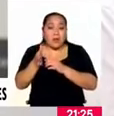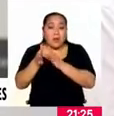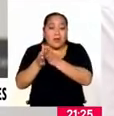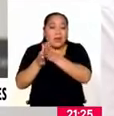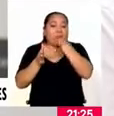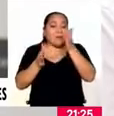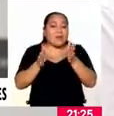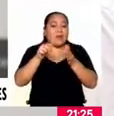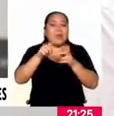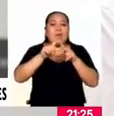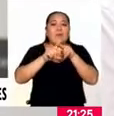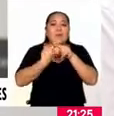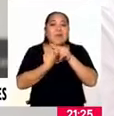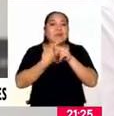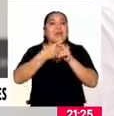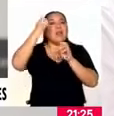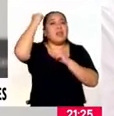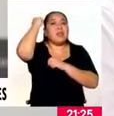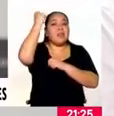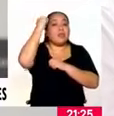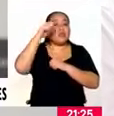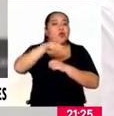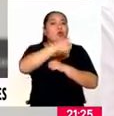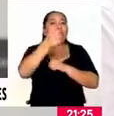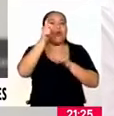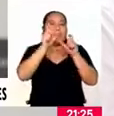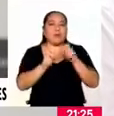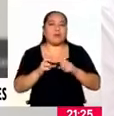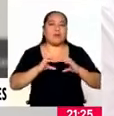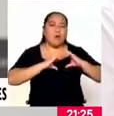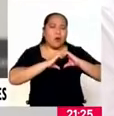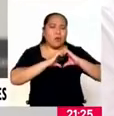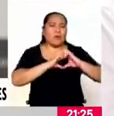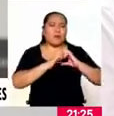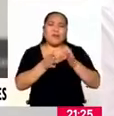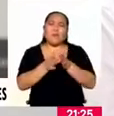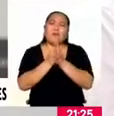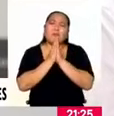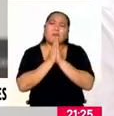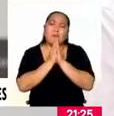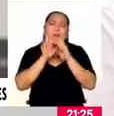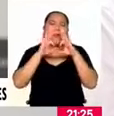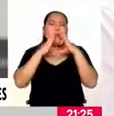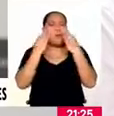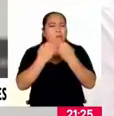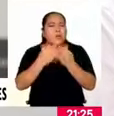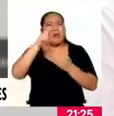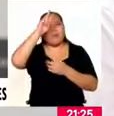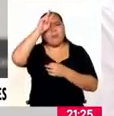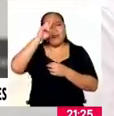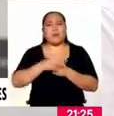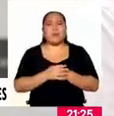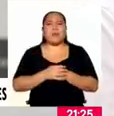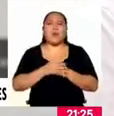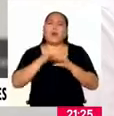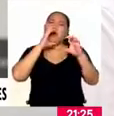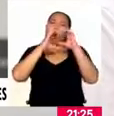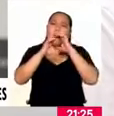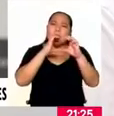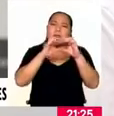humano. Con todo el corazón, a la familia peruana le pido, depongamos actitudes, vayamos a una